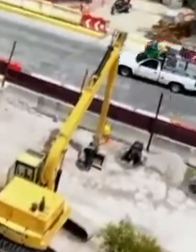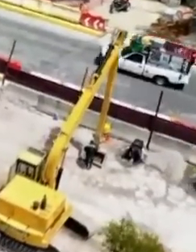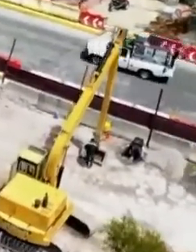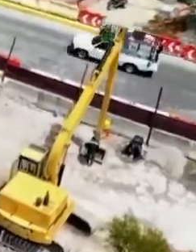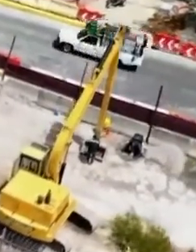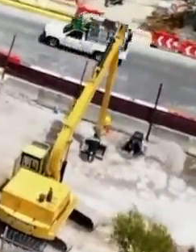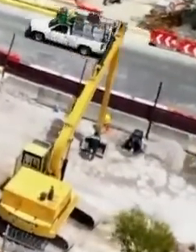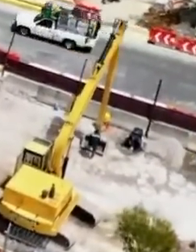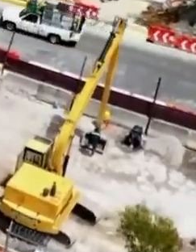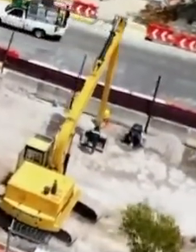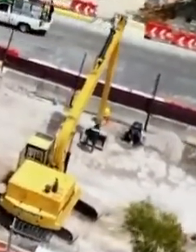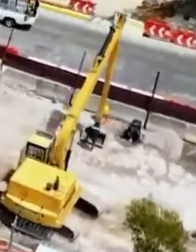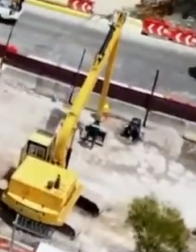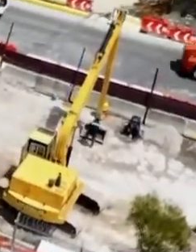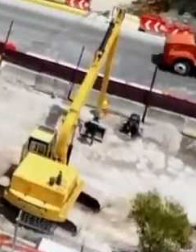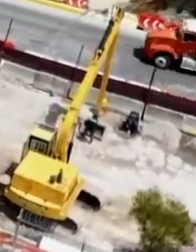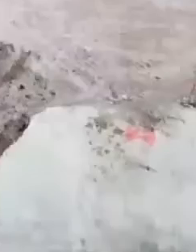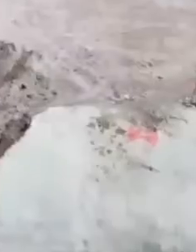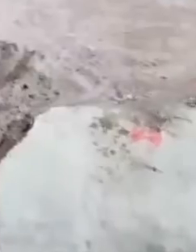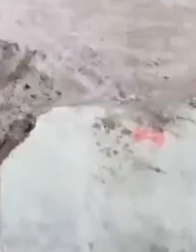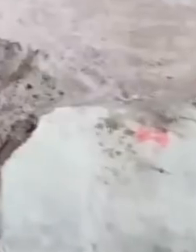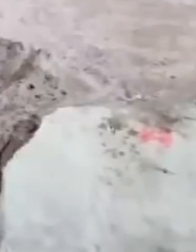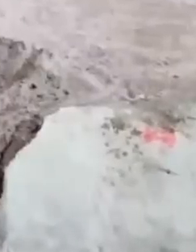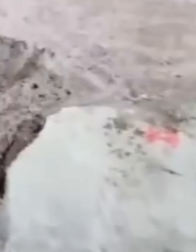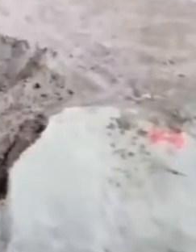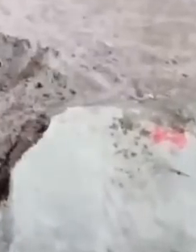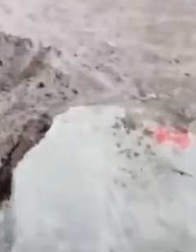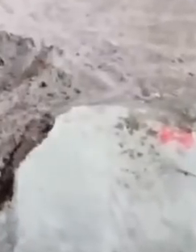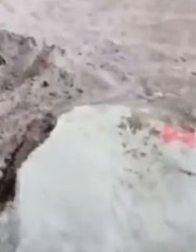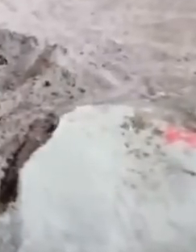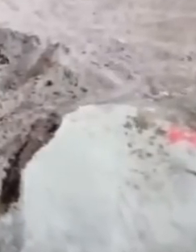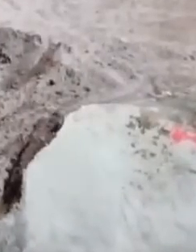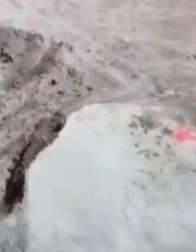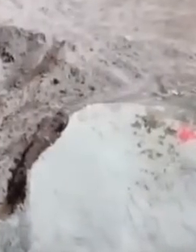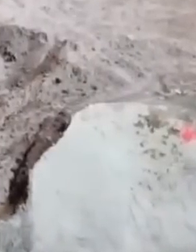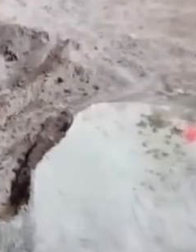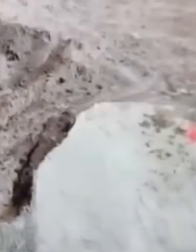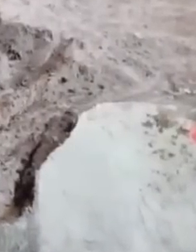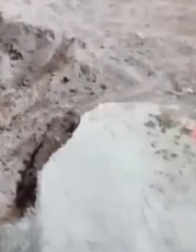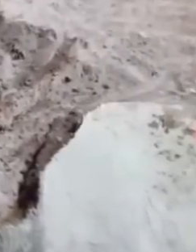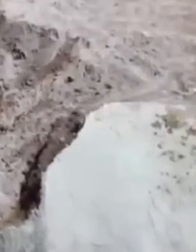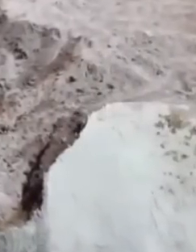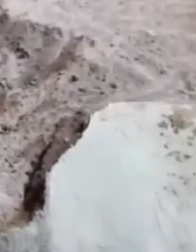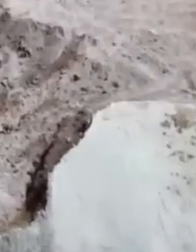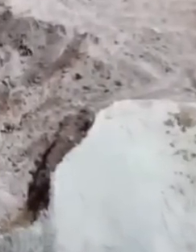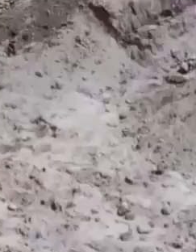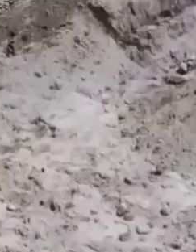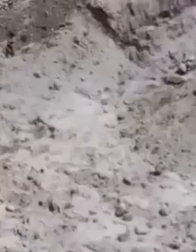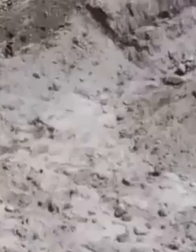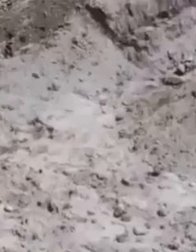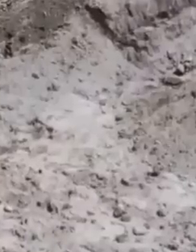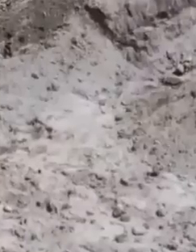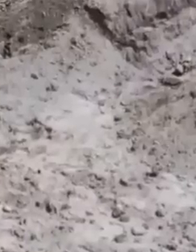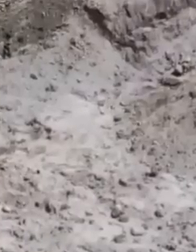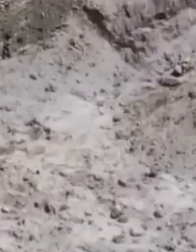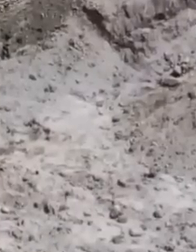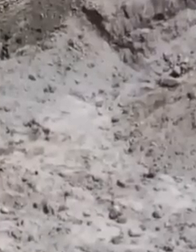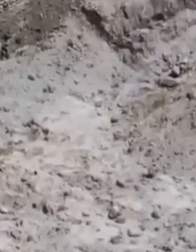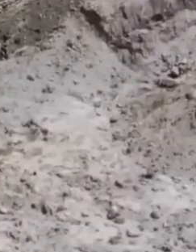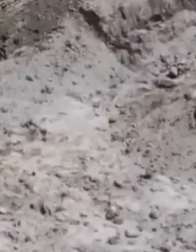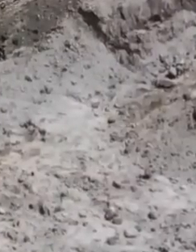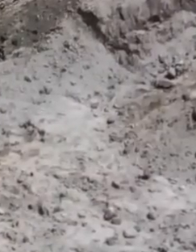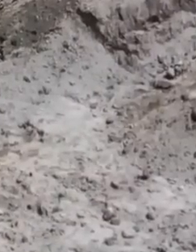Se realiza la última etapa de excavación debajo del nuevo paso vehicular para permitir el paso del tren. Se continúa también